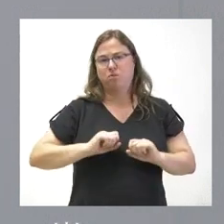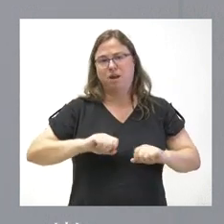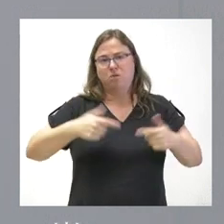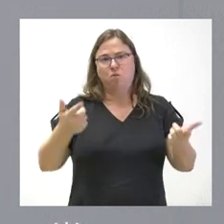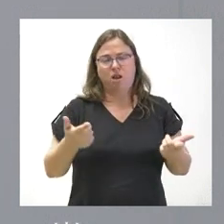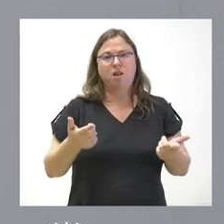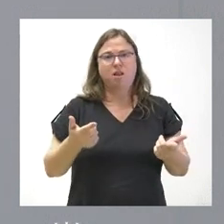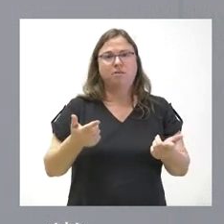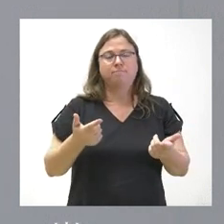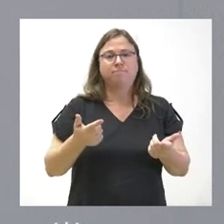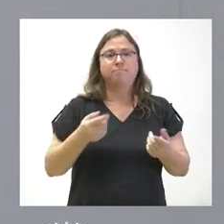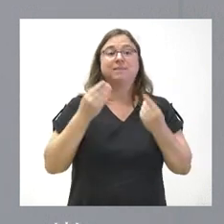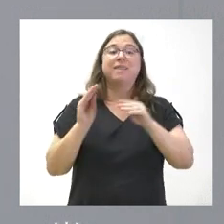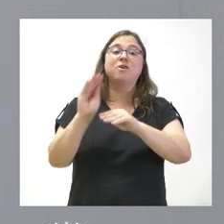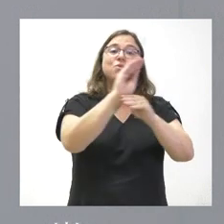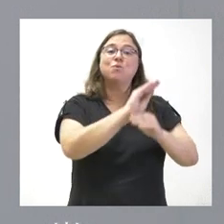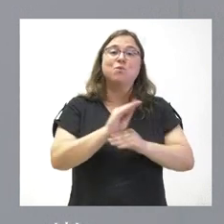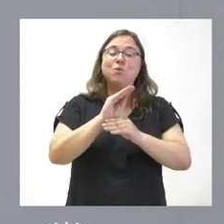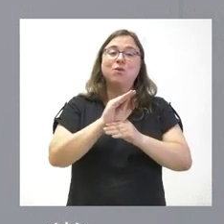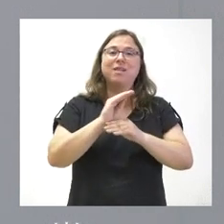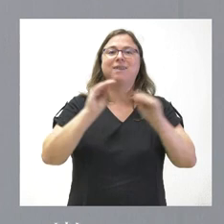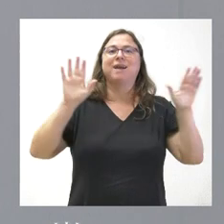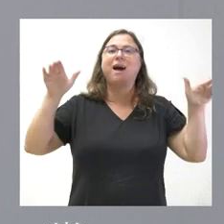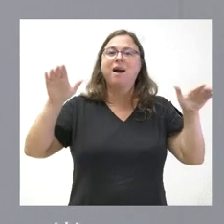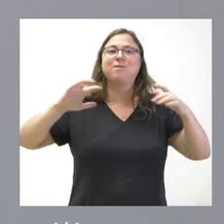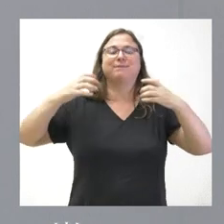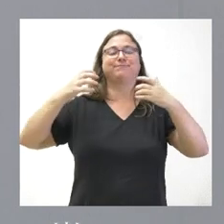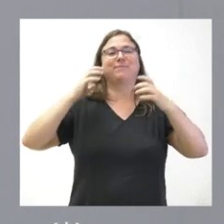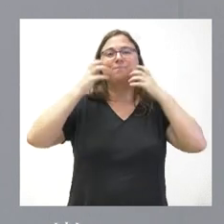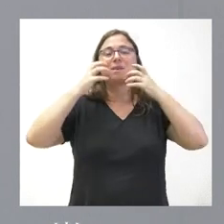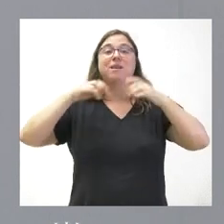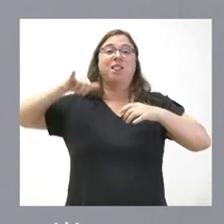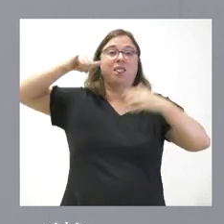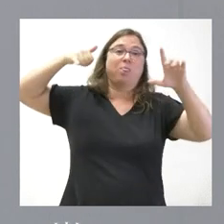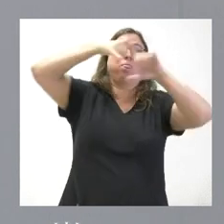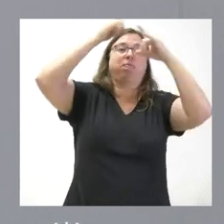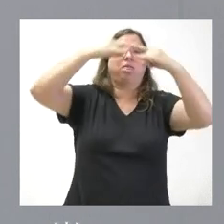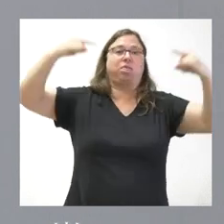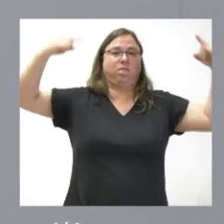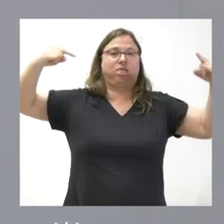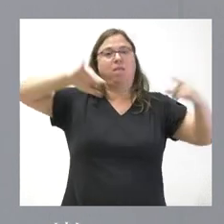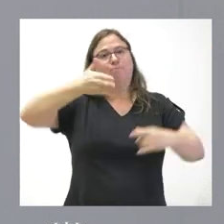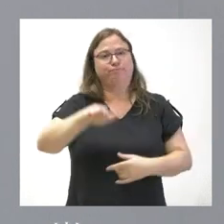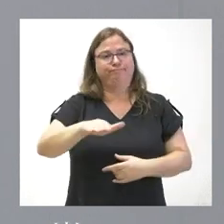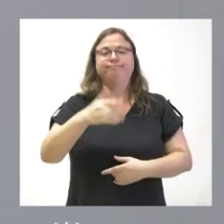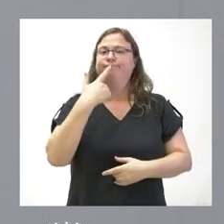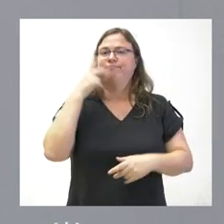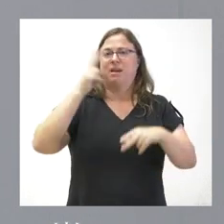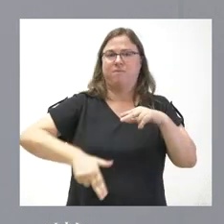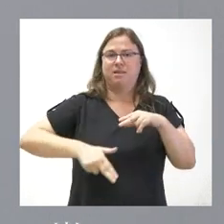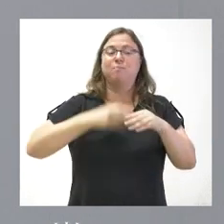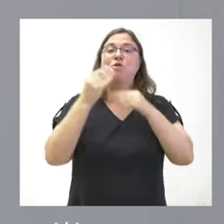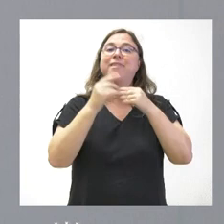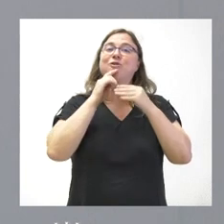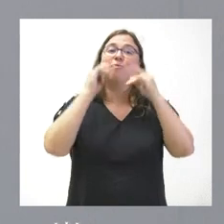procede a la protección de abif fauna contra la colisión y la electrocución de las líneas eléctricas de alta tensión priorizando la